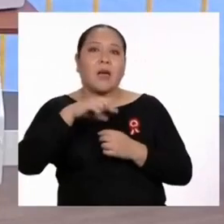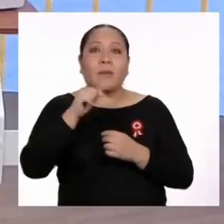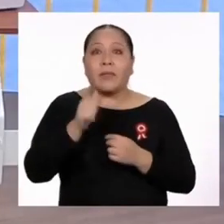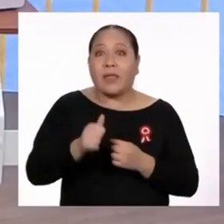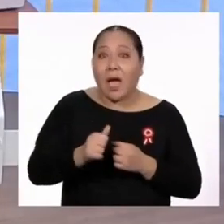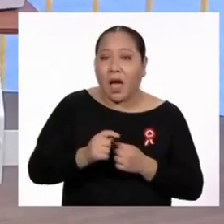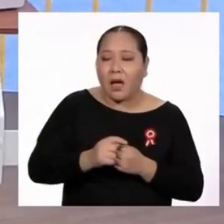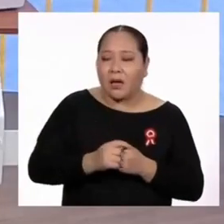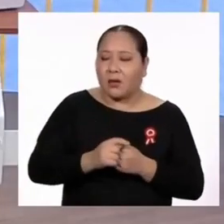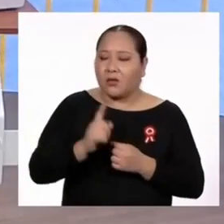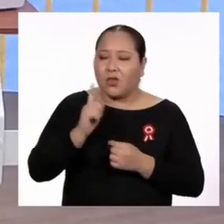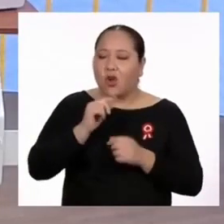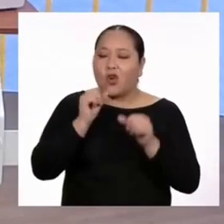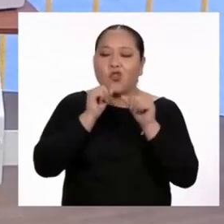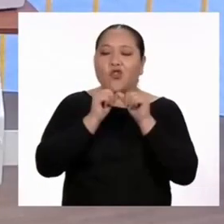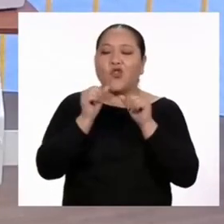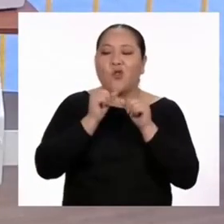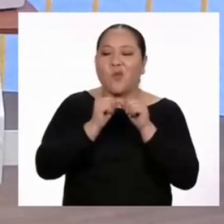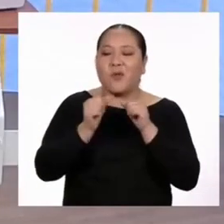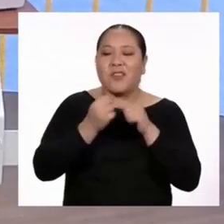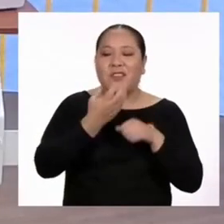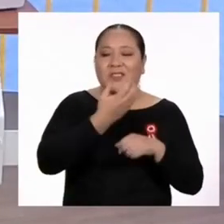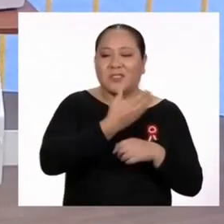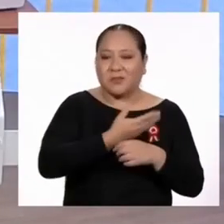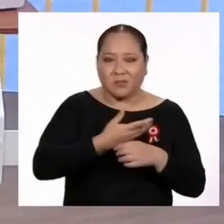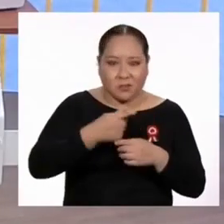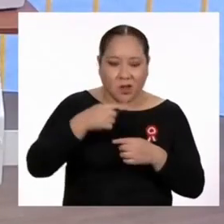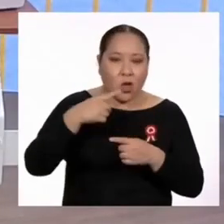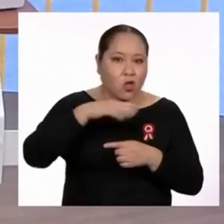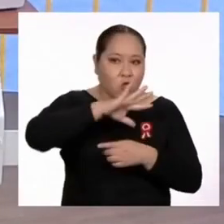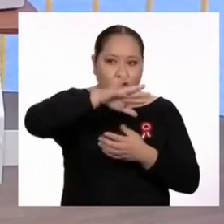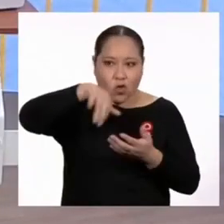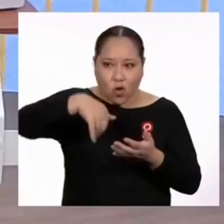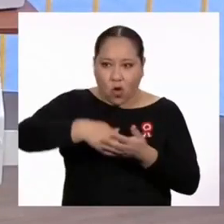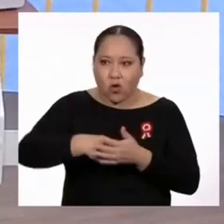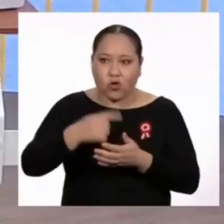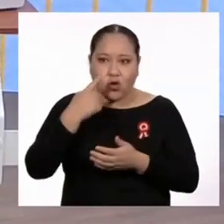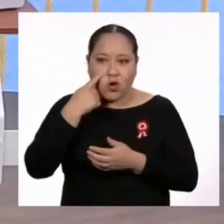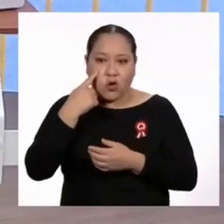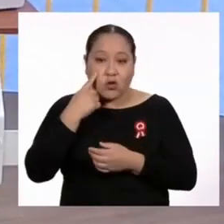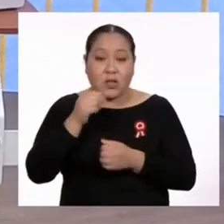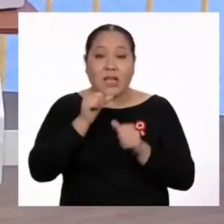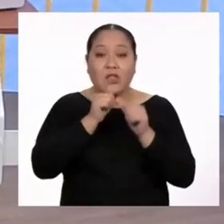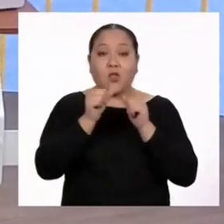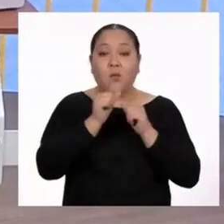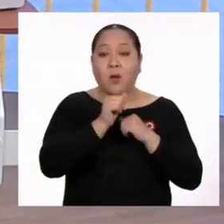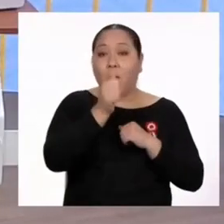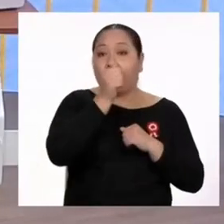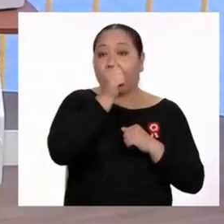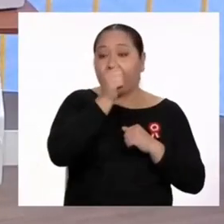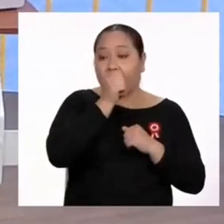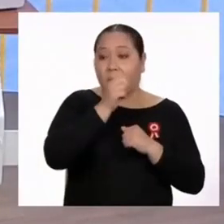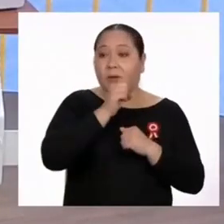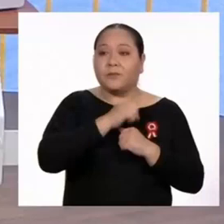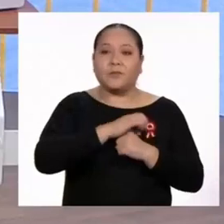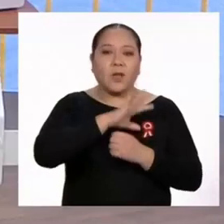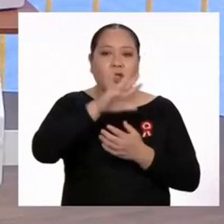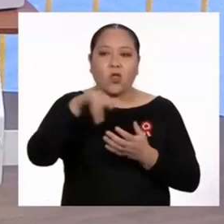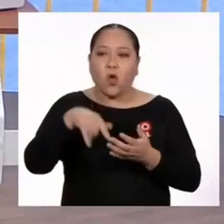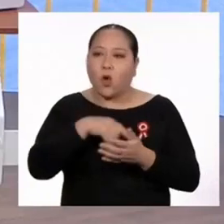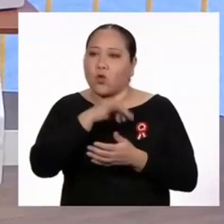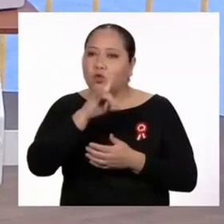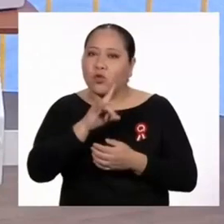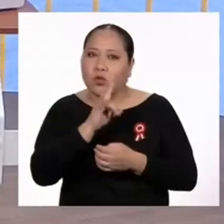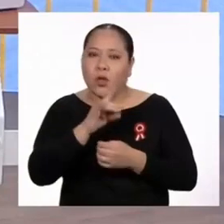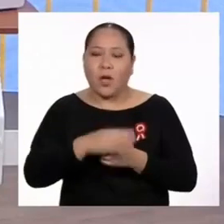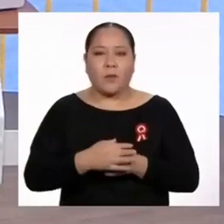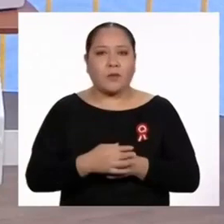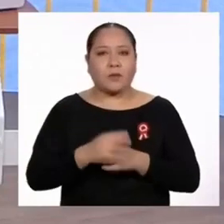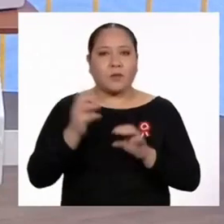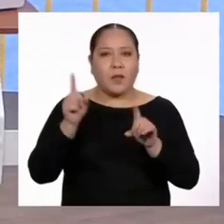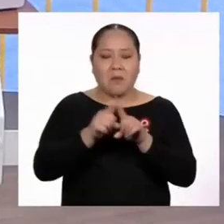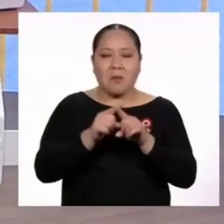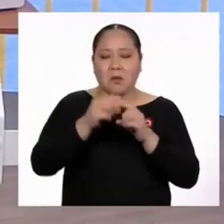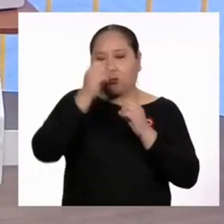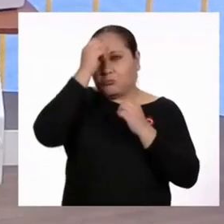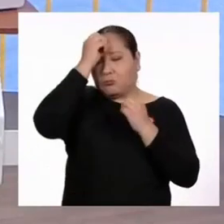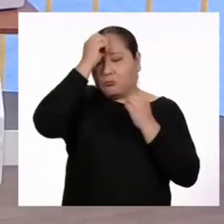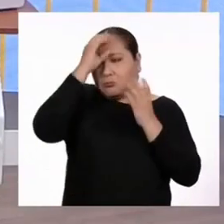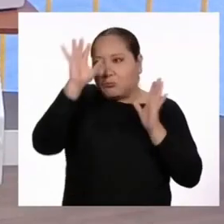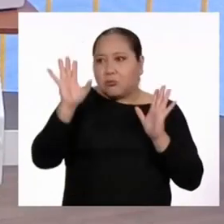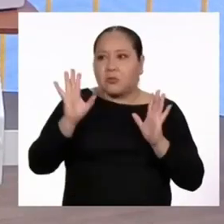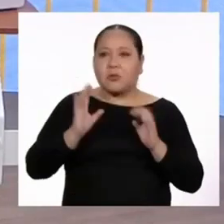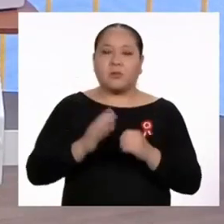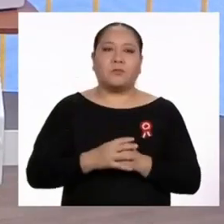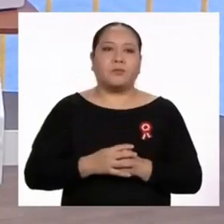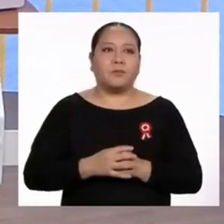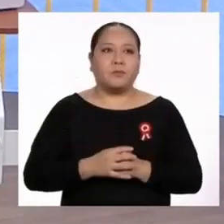números públicos y privados que todos los que tenemos claves secretas utilizamos, incluso sin saberlo.